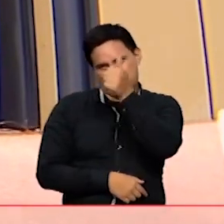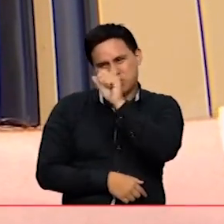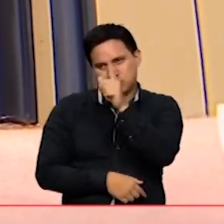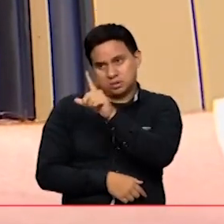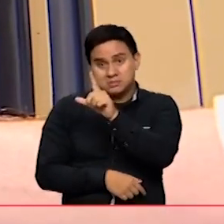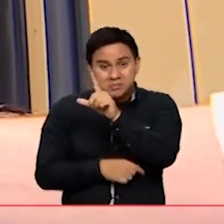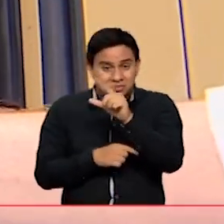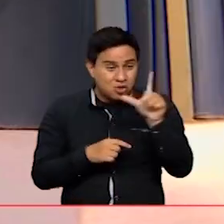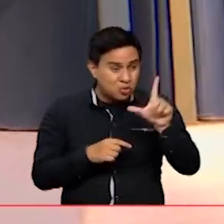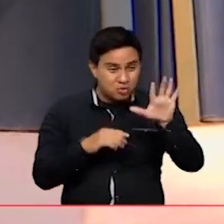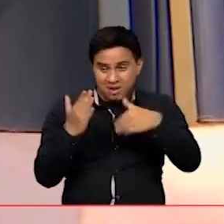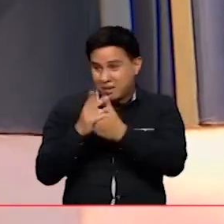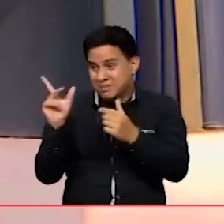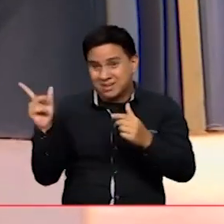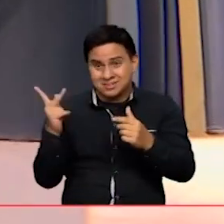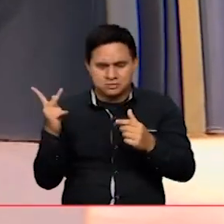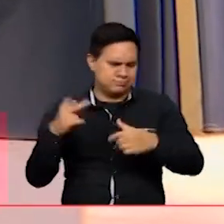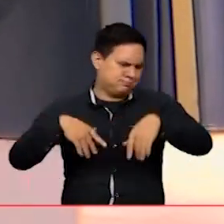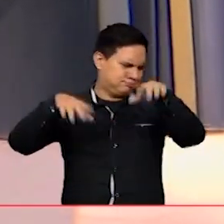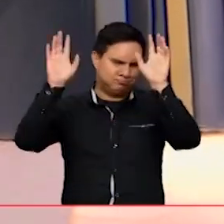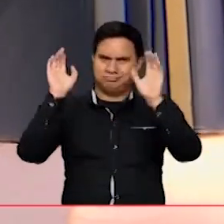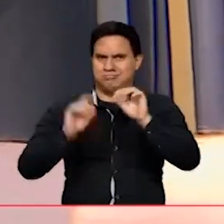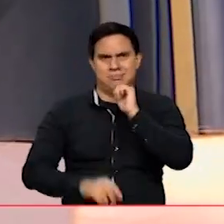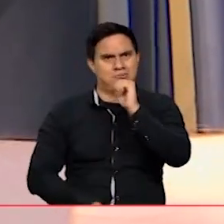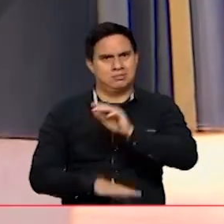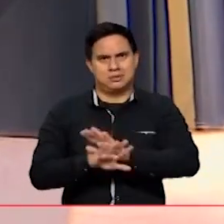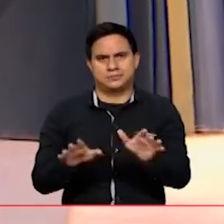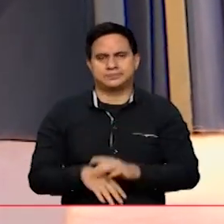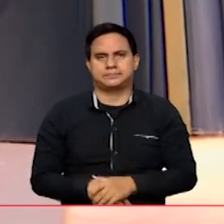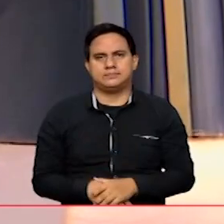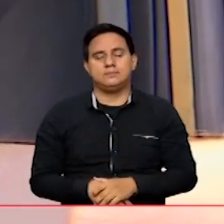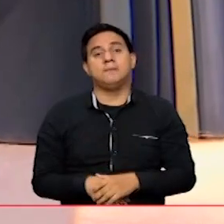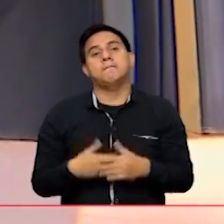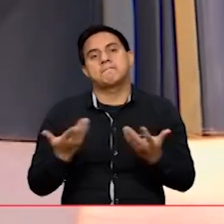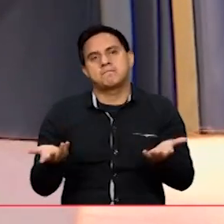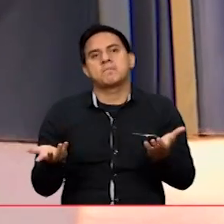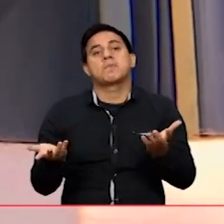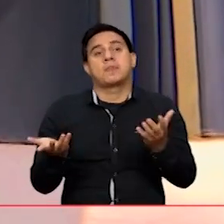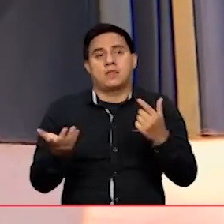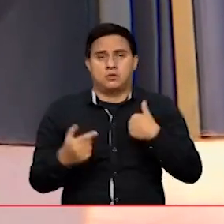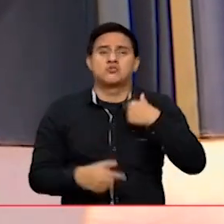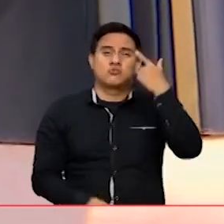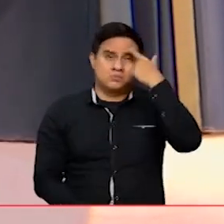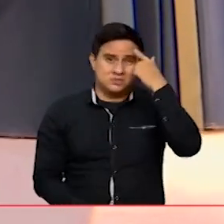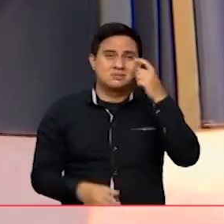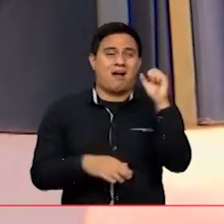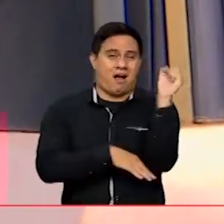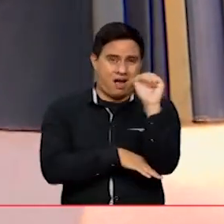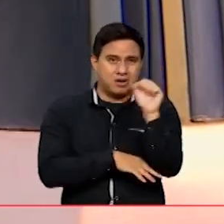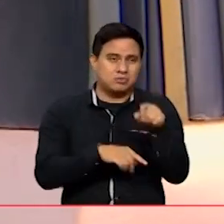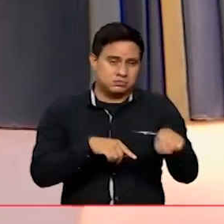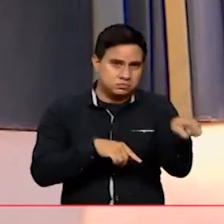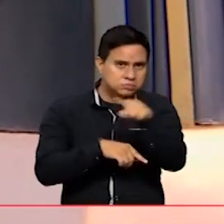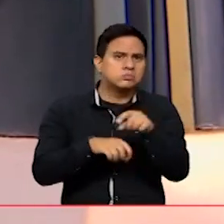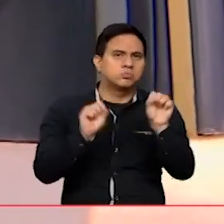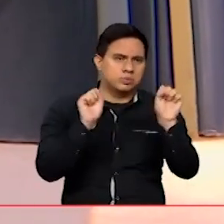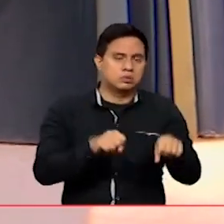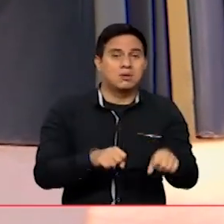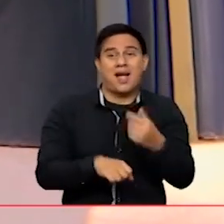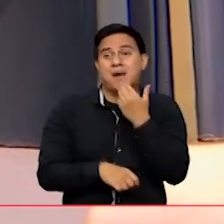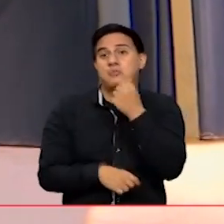un caos total. Creo que los particulares deben de tener su esto, pero nosotros, los servicios